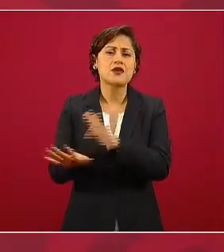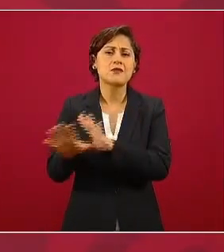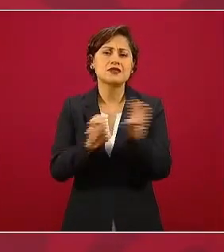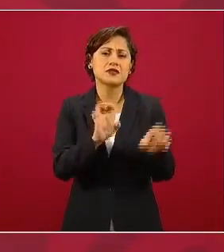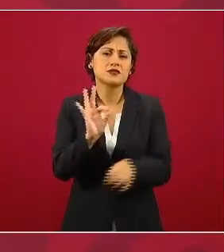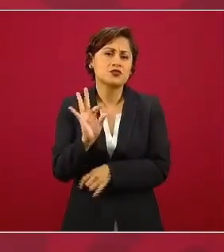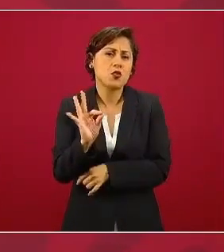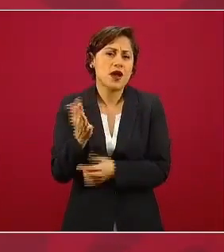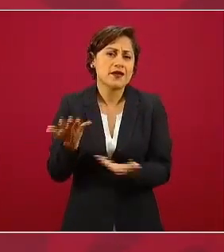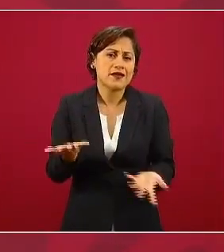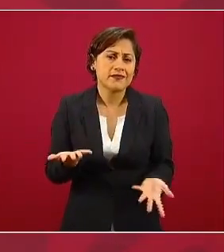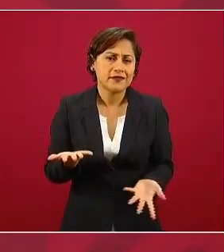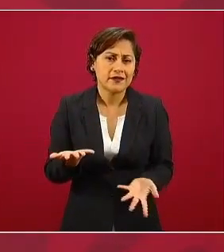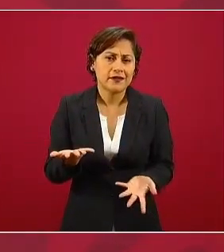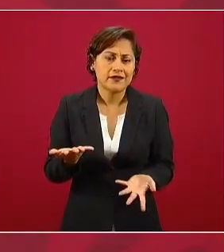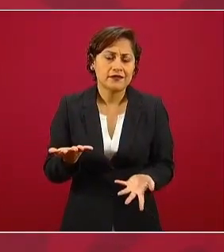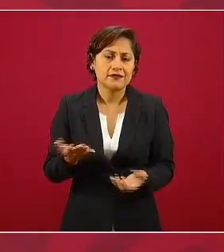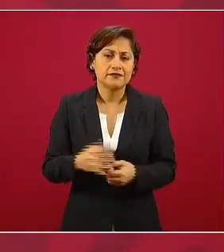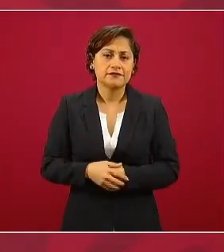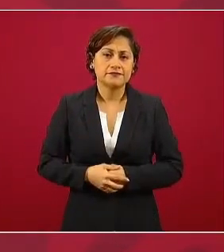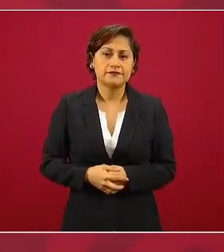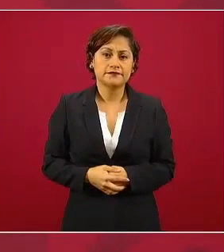siglo pasado.